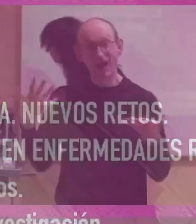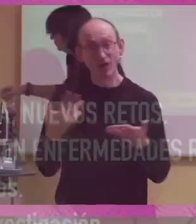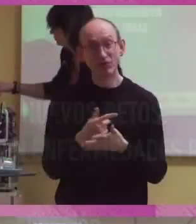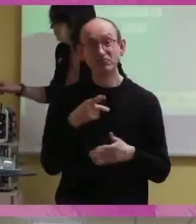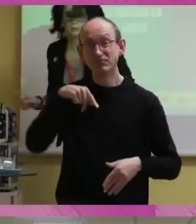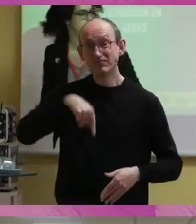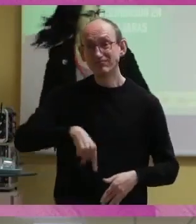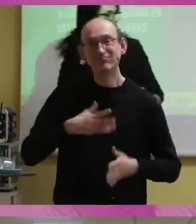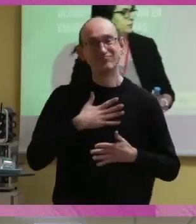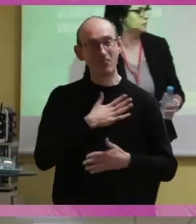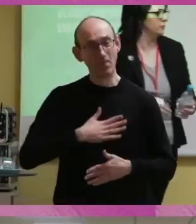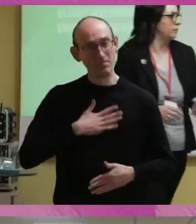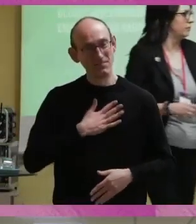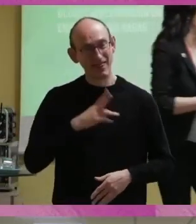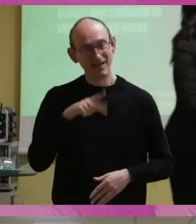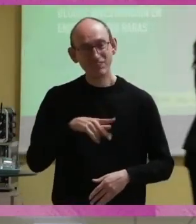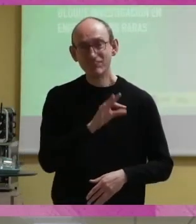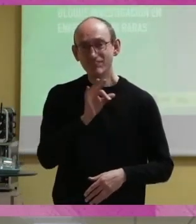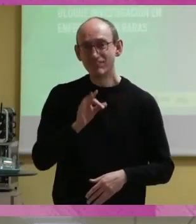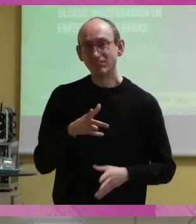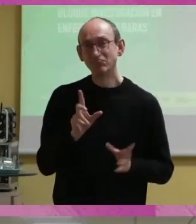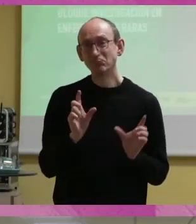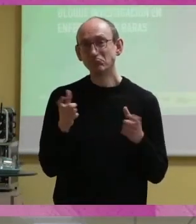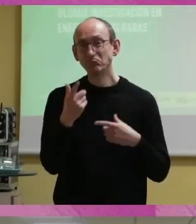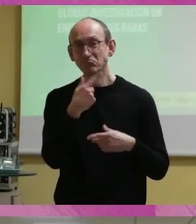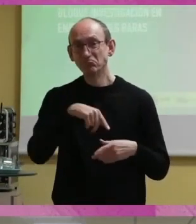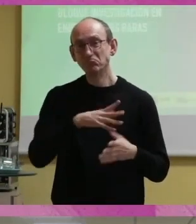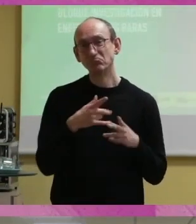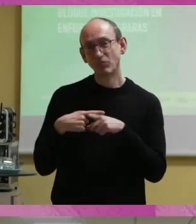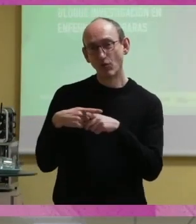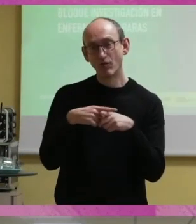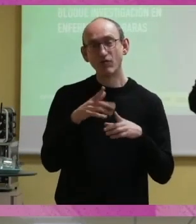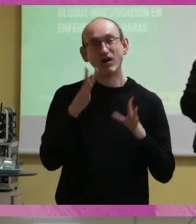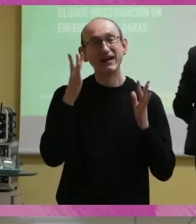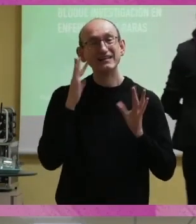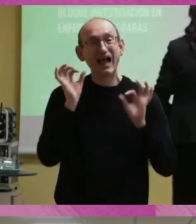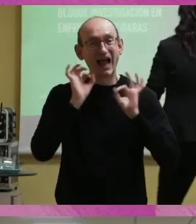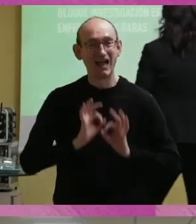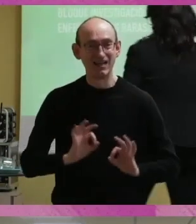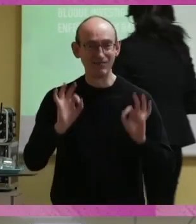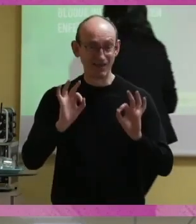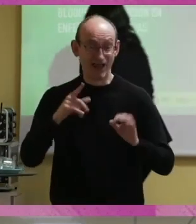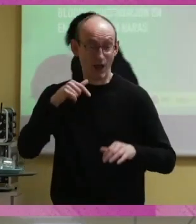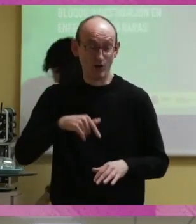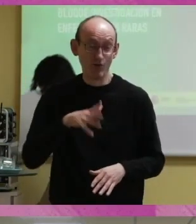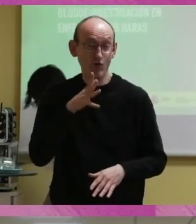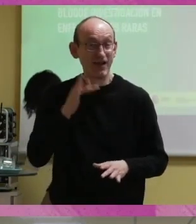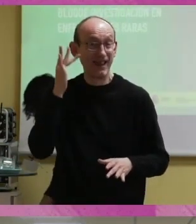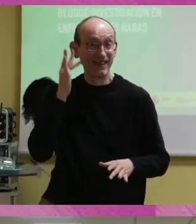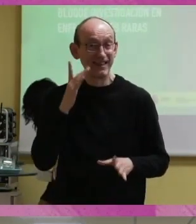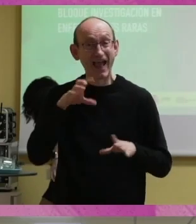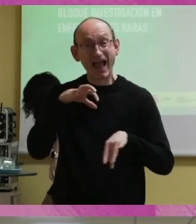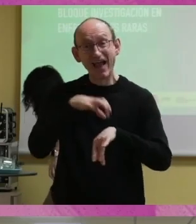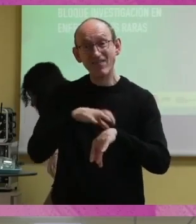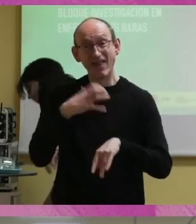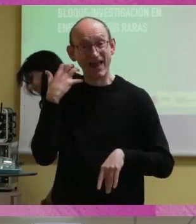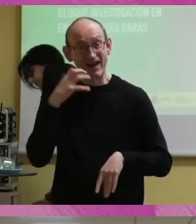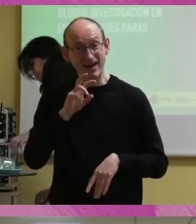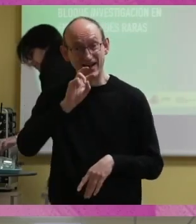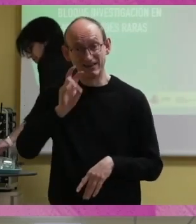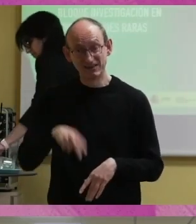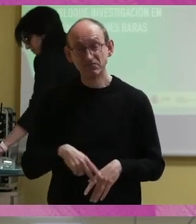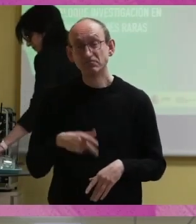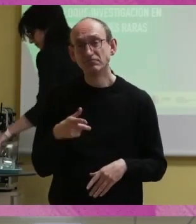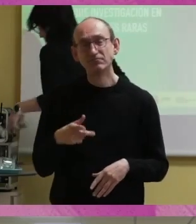placer estar aquí y compartir este ratito con vosotros en un día tan especial como el de hoy, de las enfermedades raras. En general,